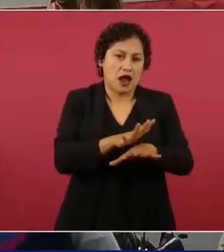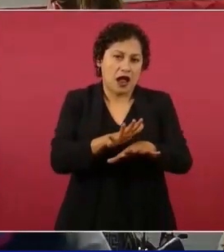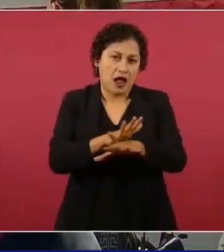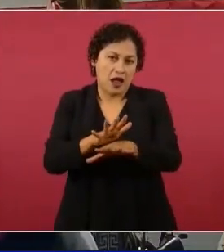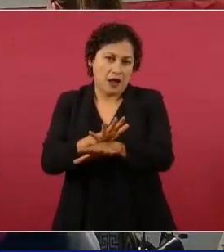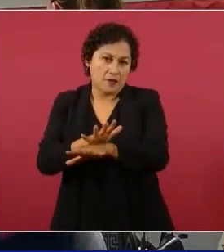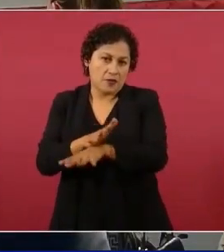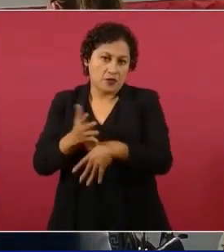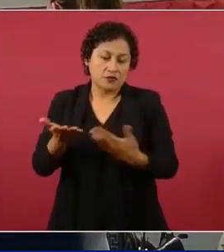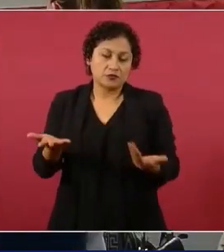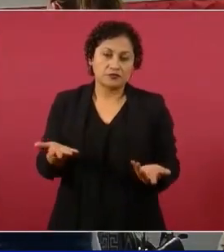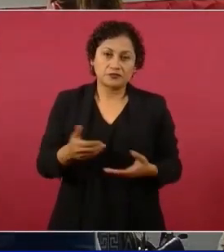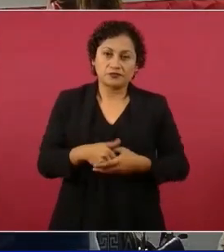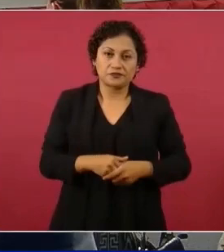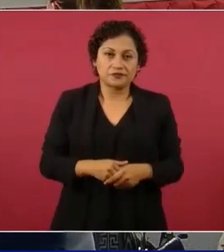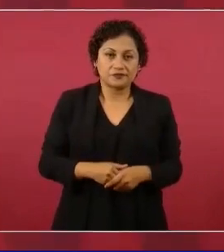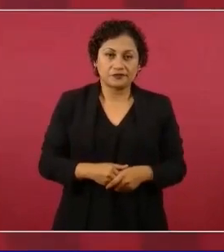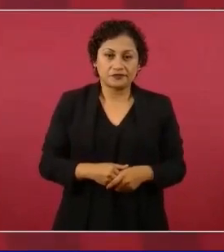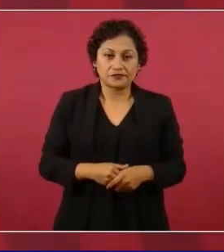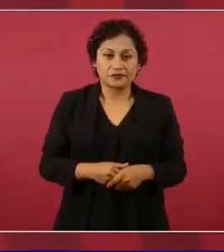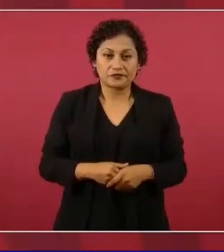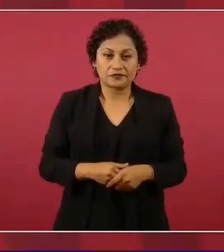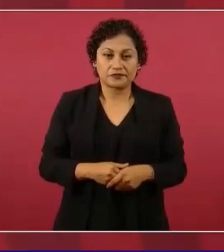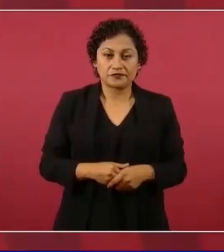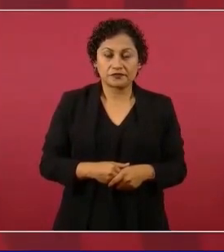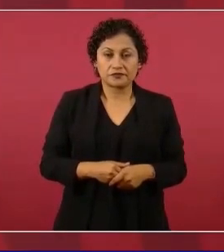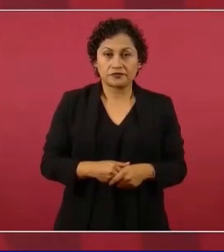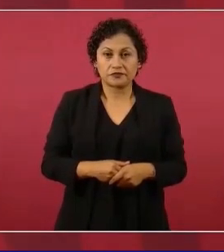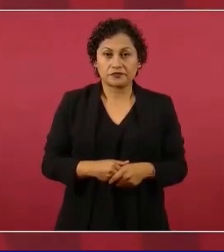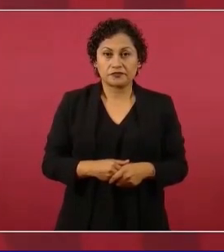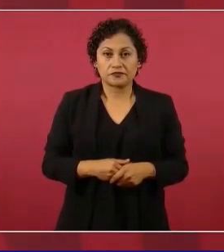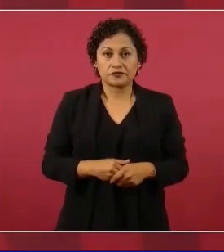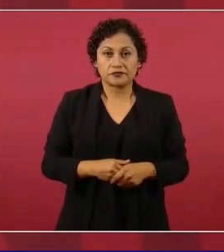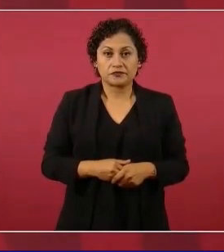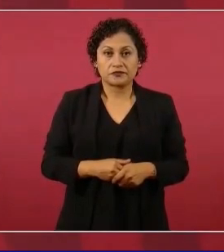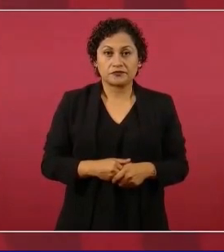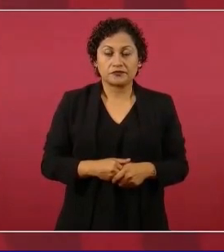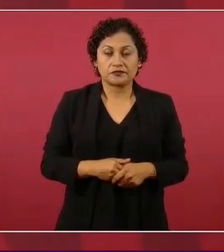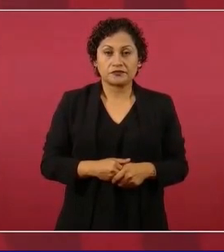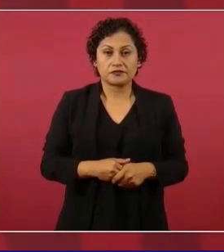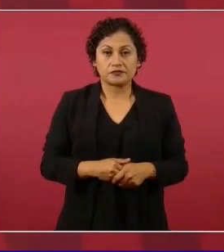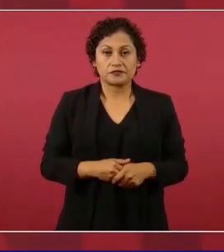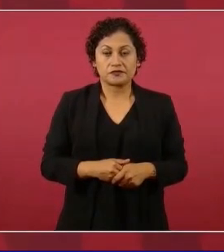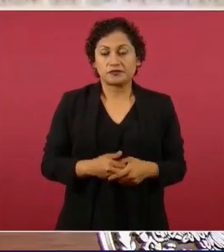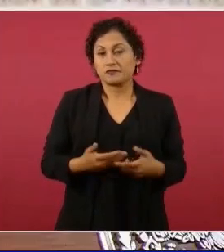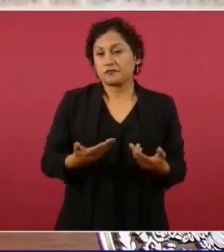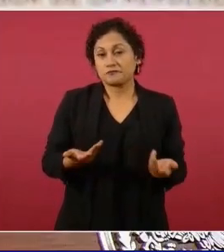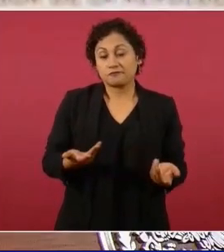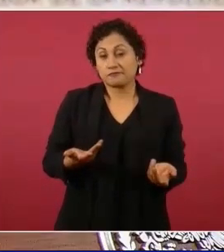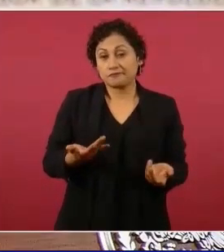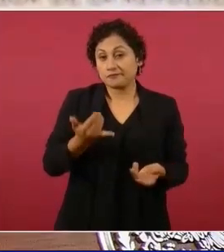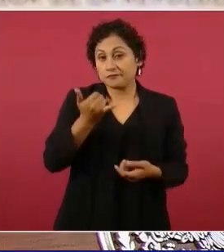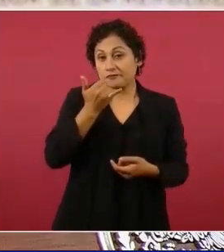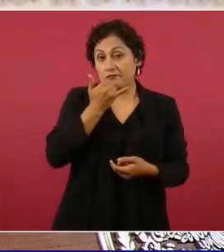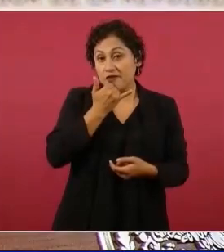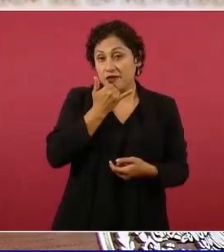Pero se tiene que dar